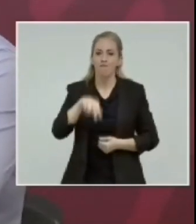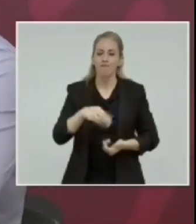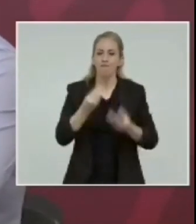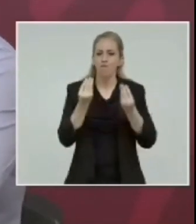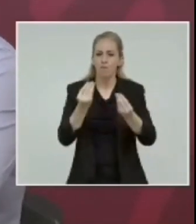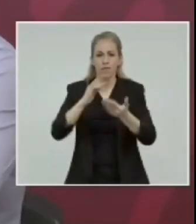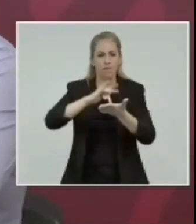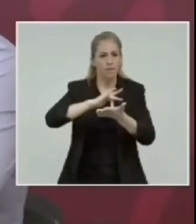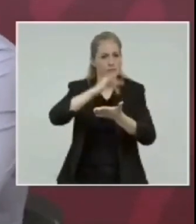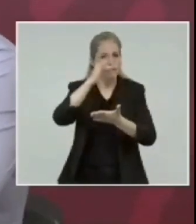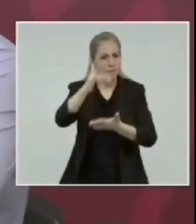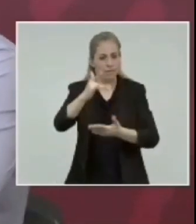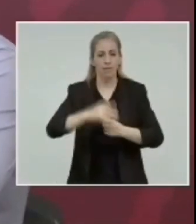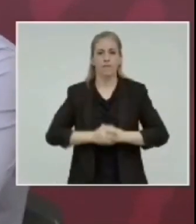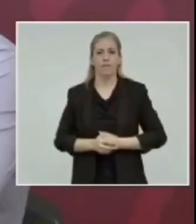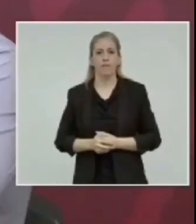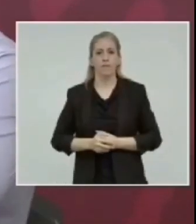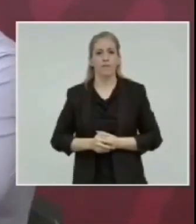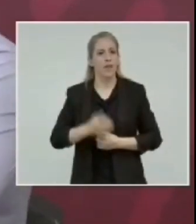en especial